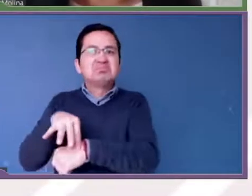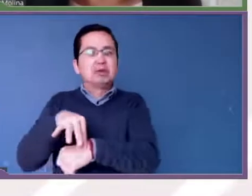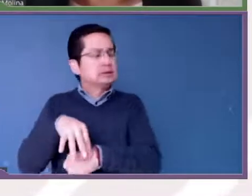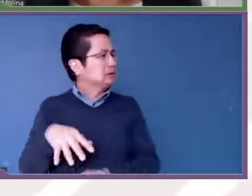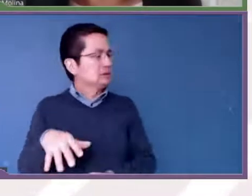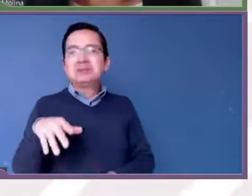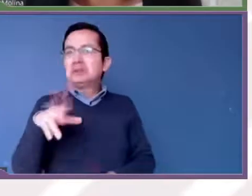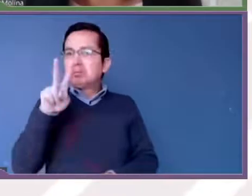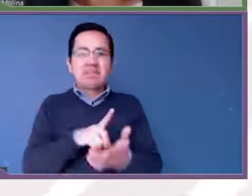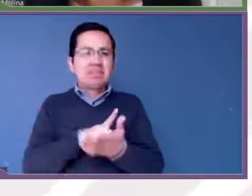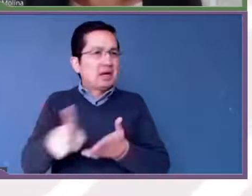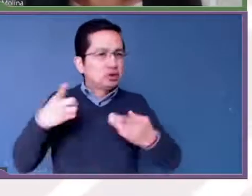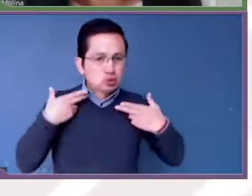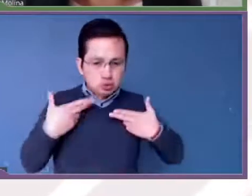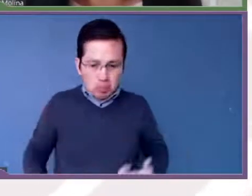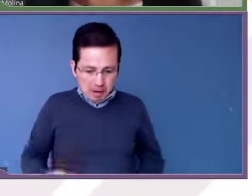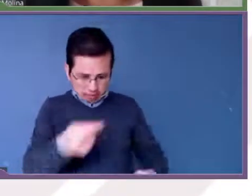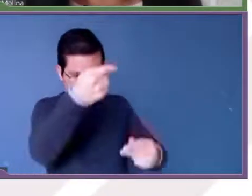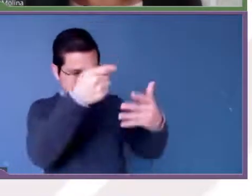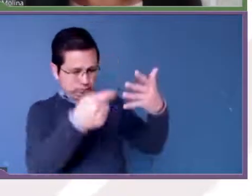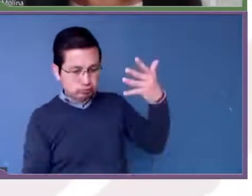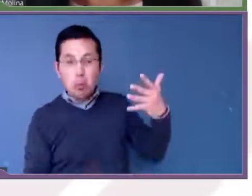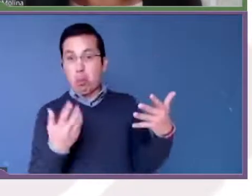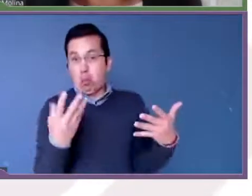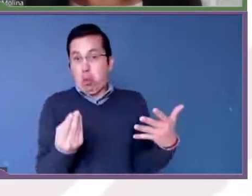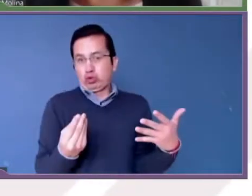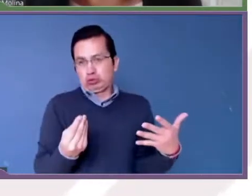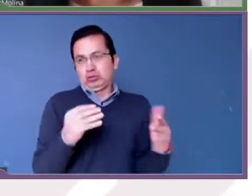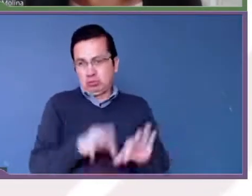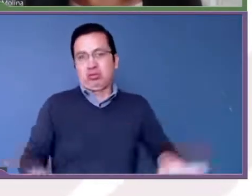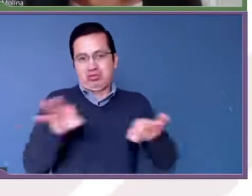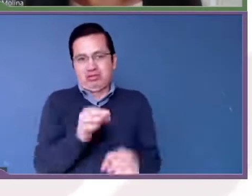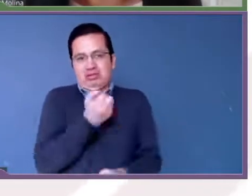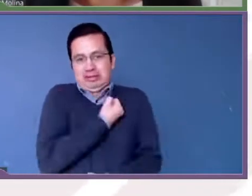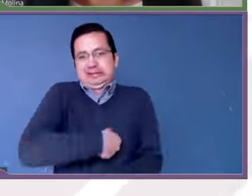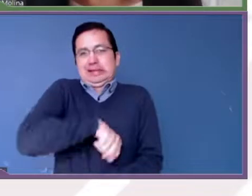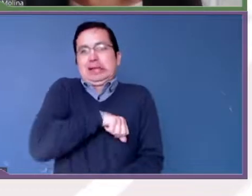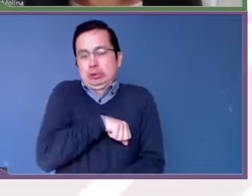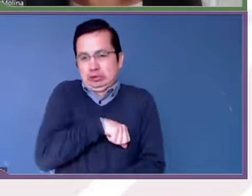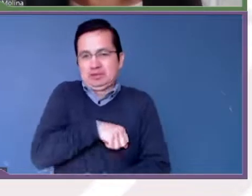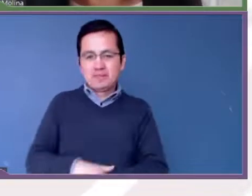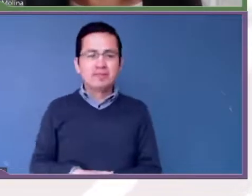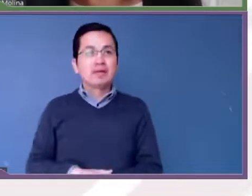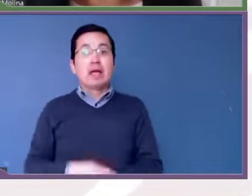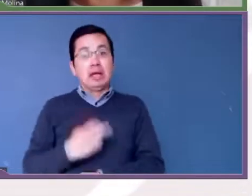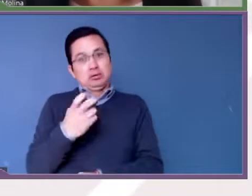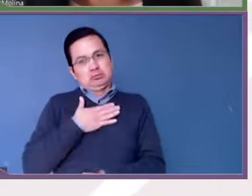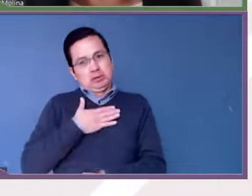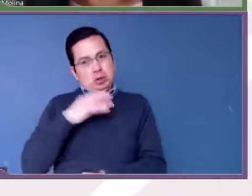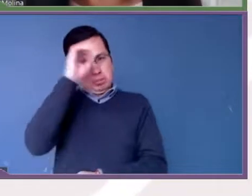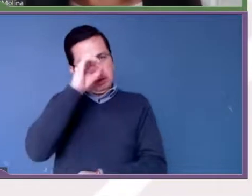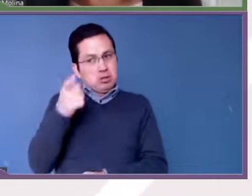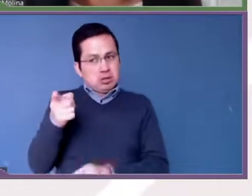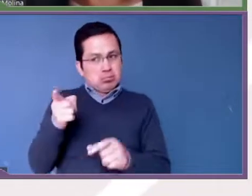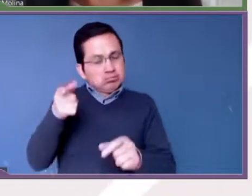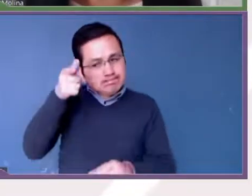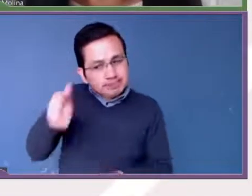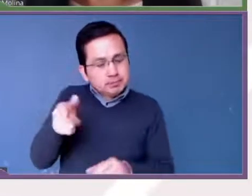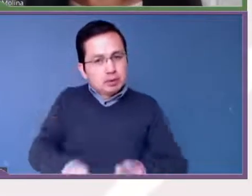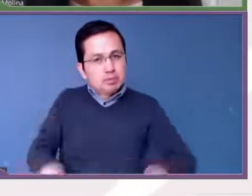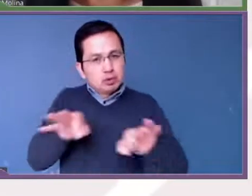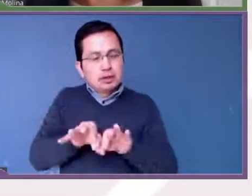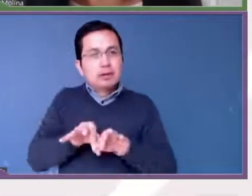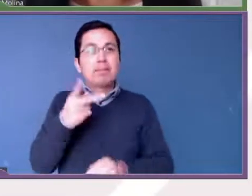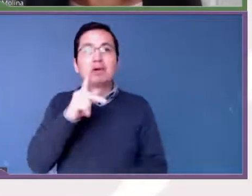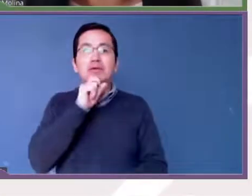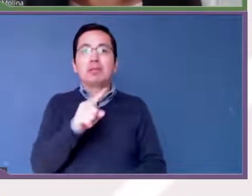es un asunto individual, ¿no? Eso es lo primero que yo resaltaría. Lo segundo que yo resaltaría, que es, claro, digamos,